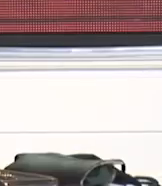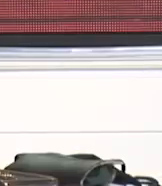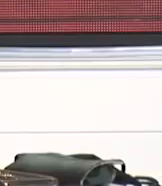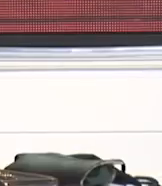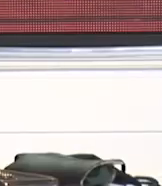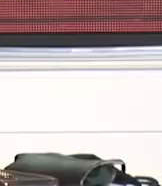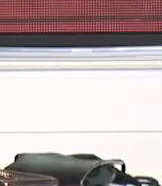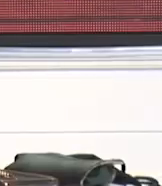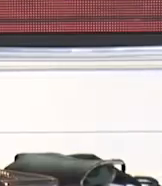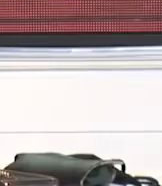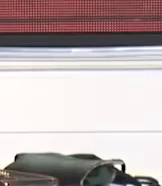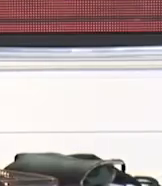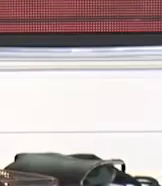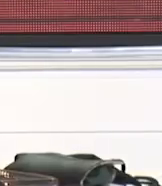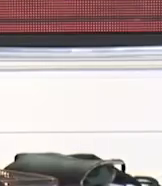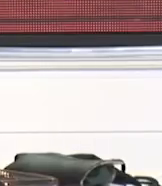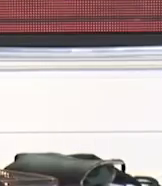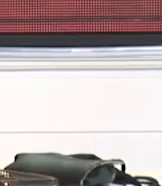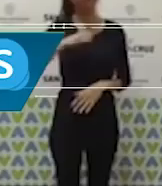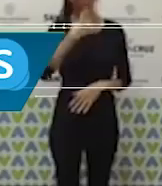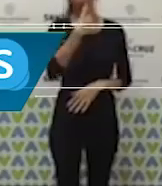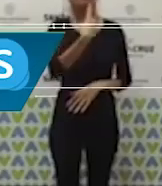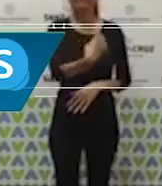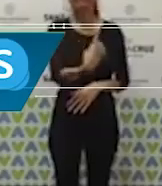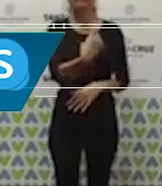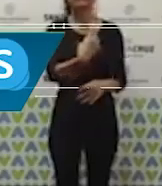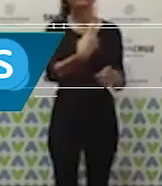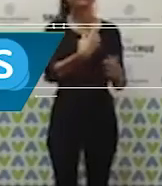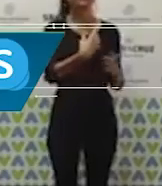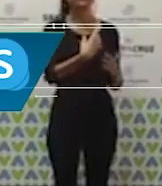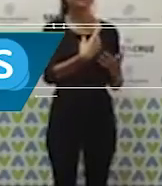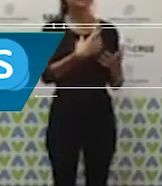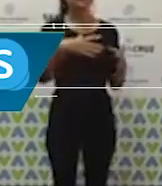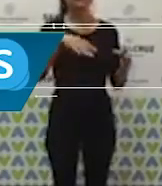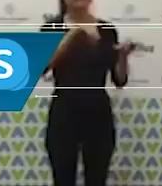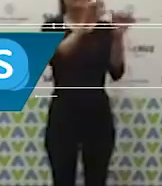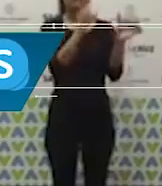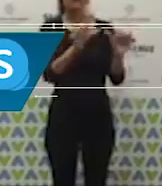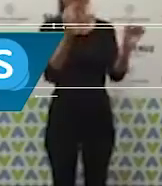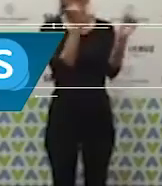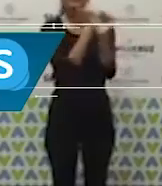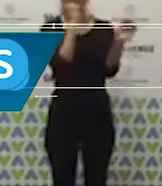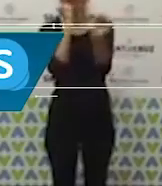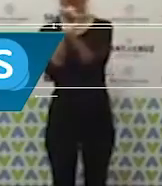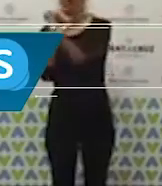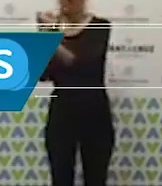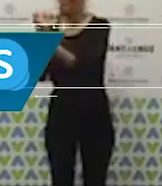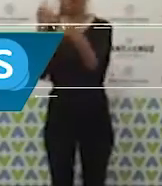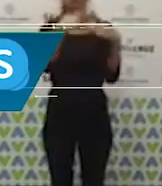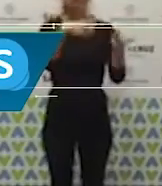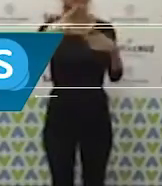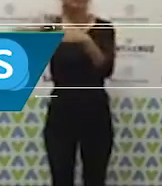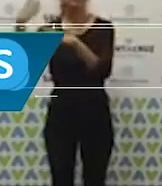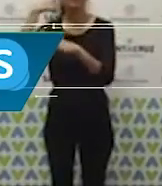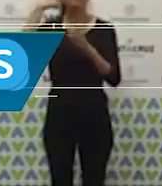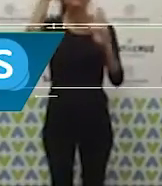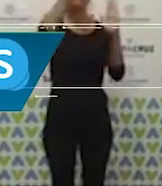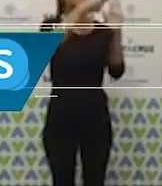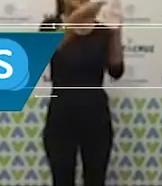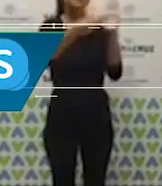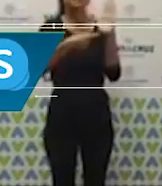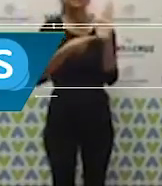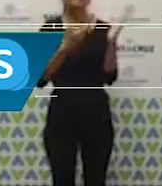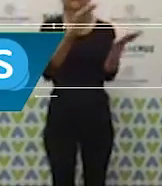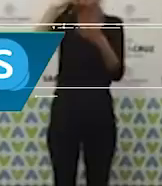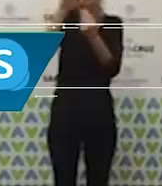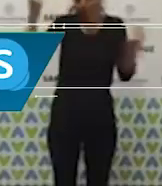derechos. Claro. Igual que Zamudio cuando firmó a favor del PSOE y Juan Ramón Lazcano, los dos firmaron un acuerdo en contra de su